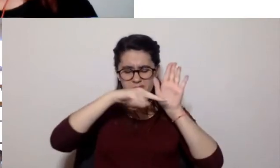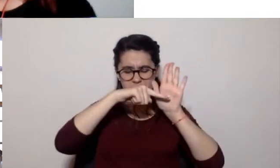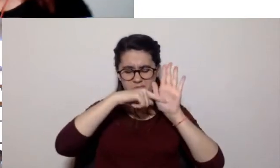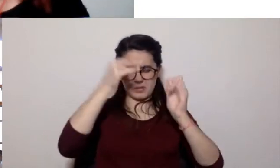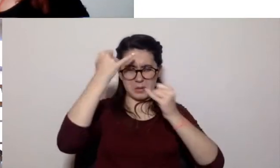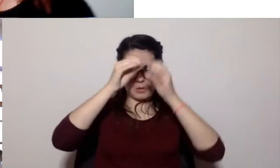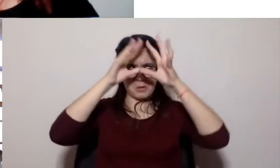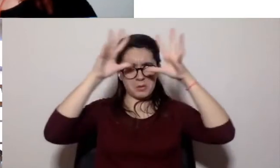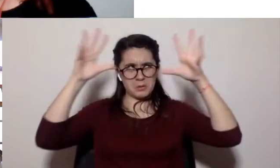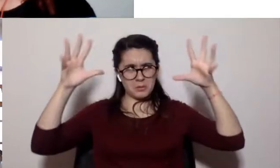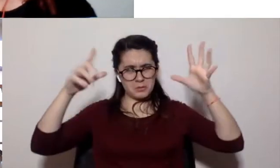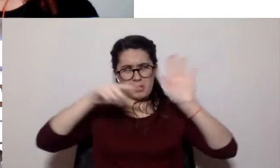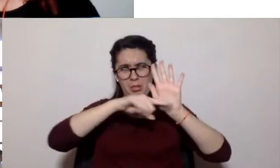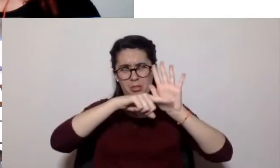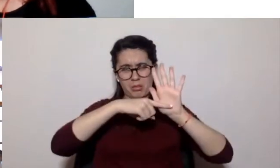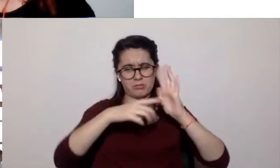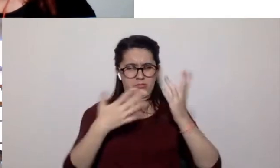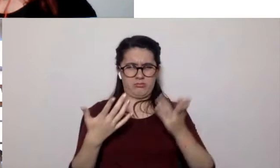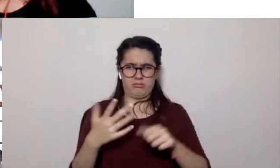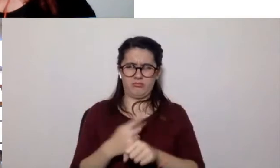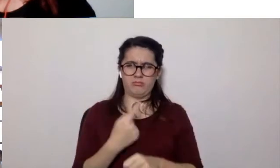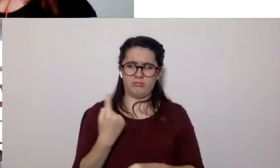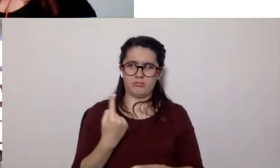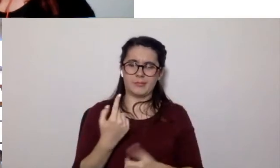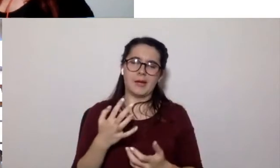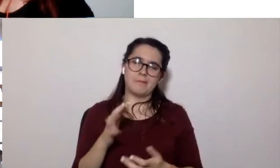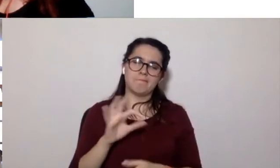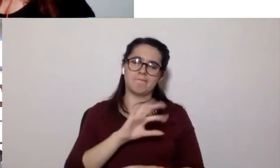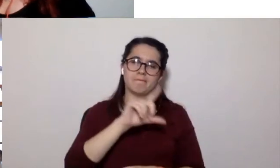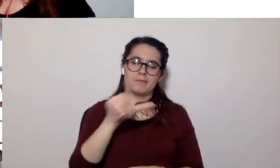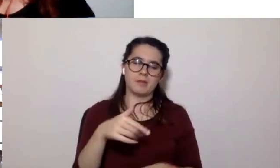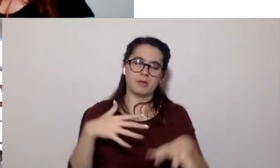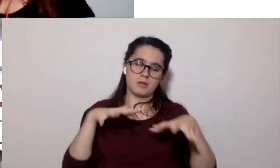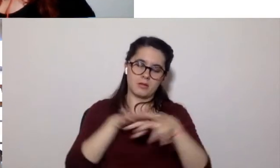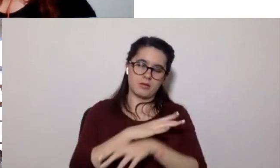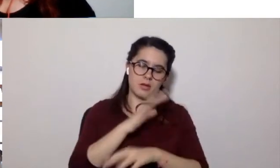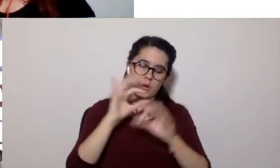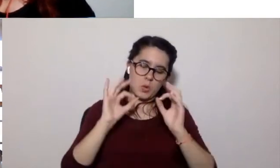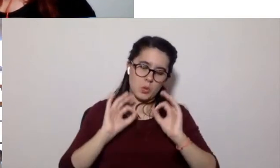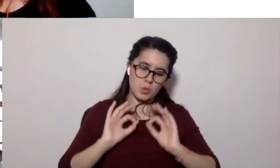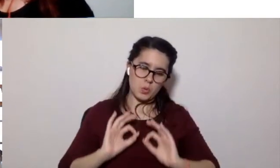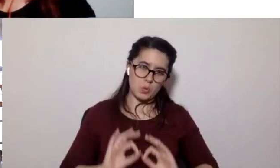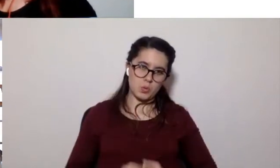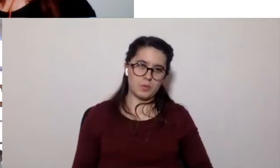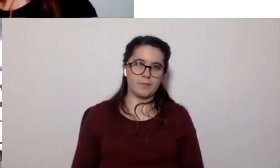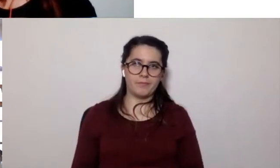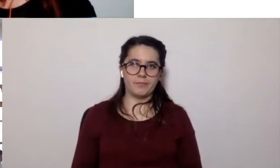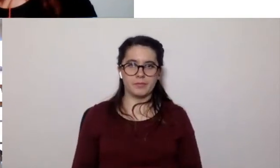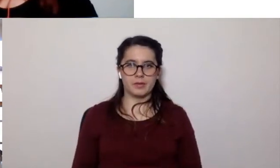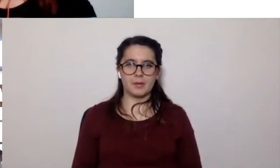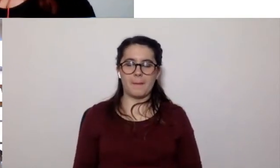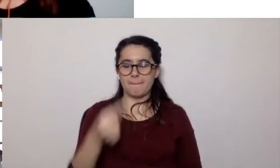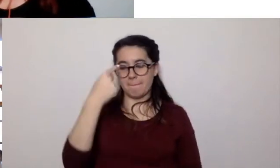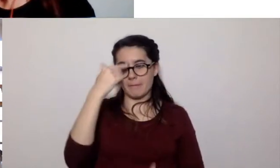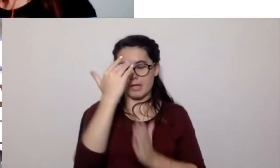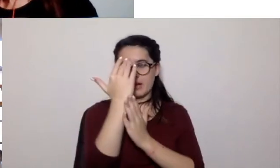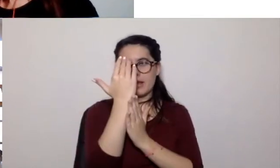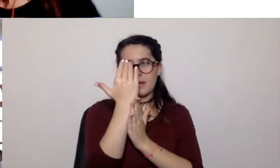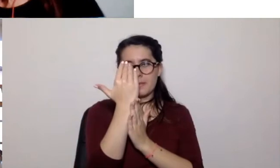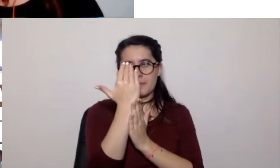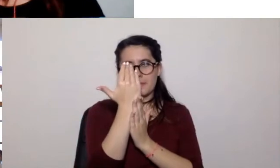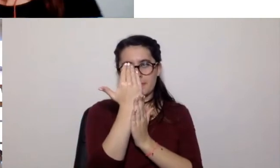puede servir un poquito más, ¿no? Para bajar